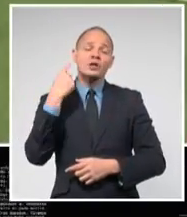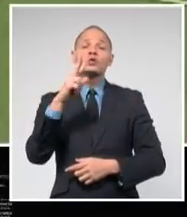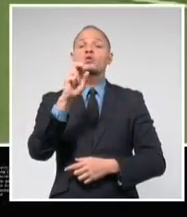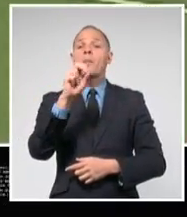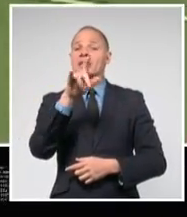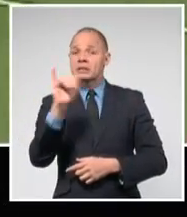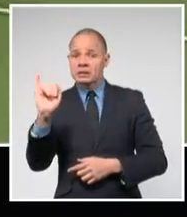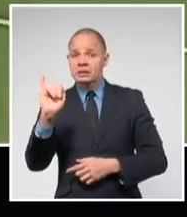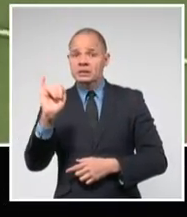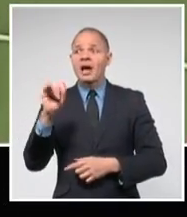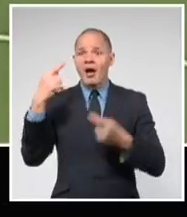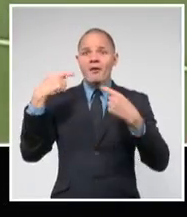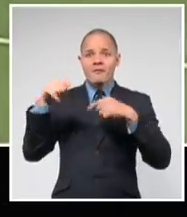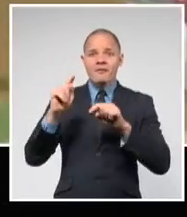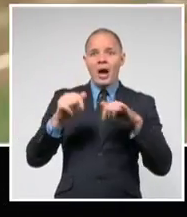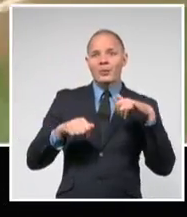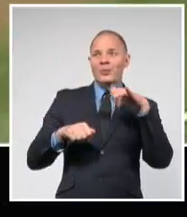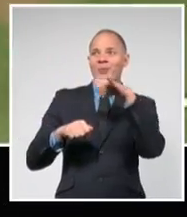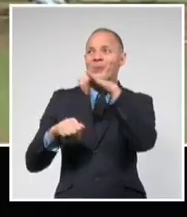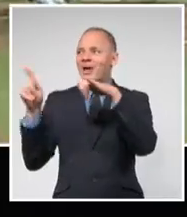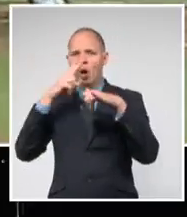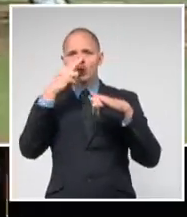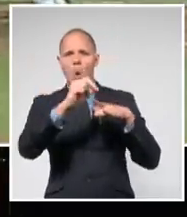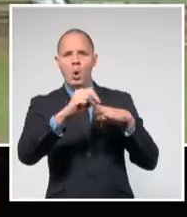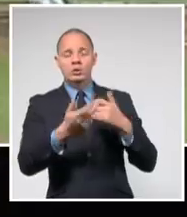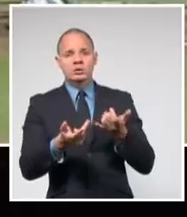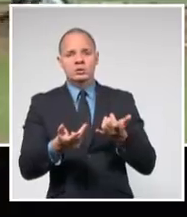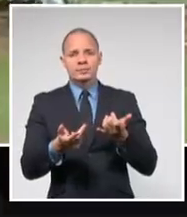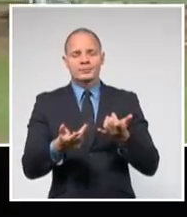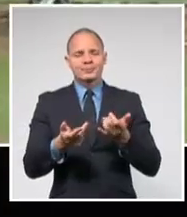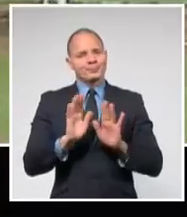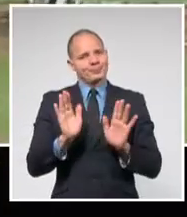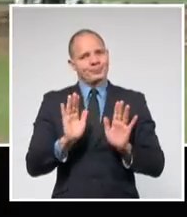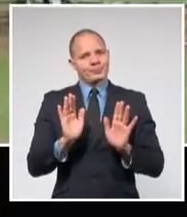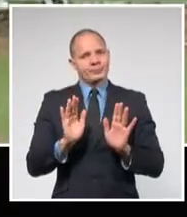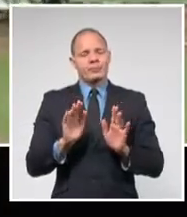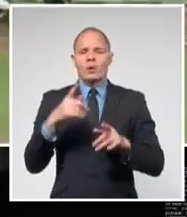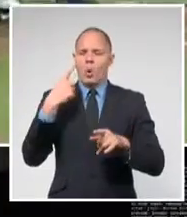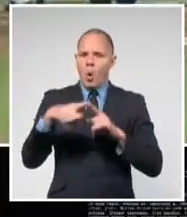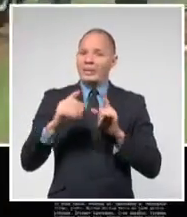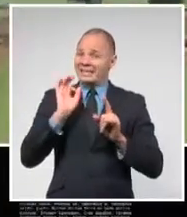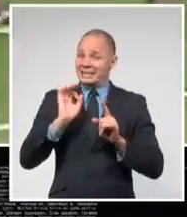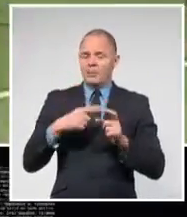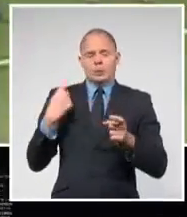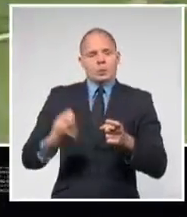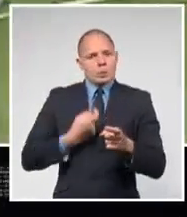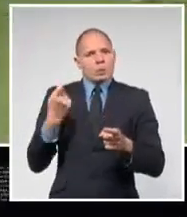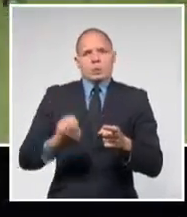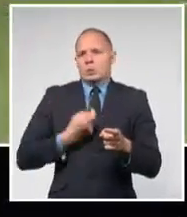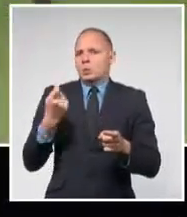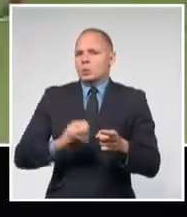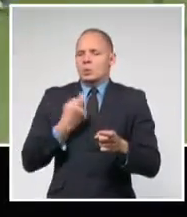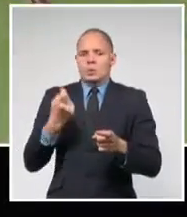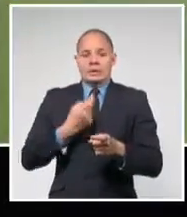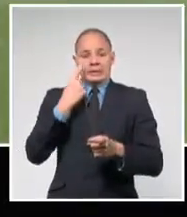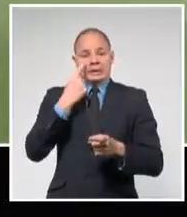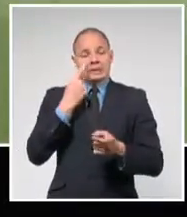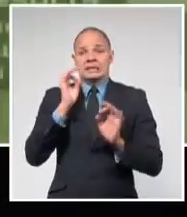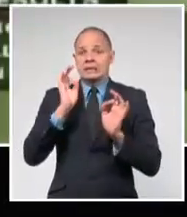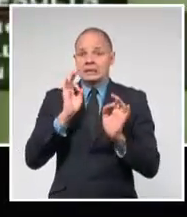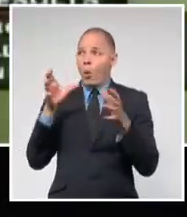que hubo que enfrentar para que Cuba pudiera intervenir. Y ante cada uno de esos ejemplos, la contraparte